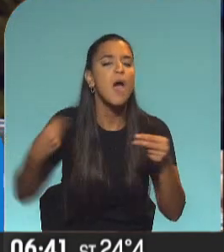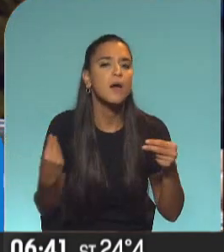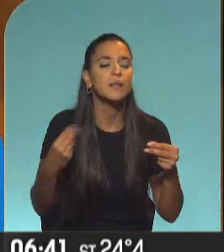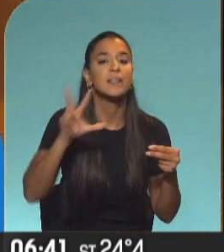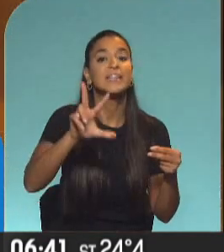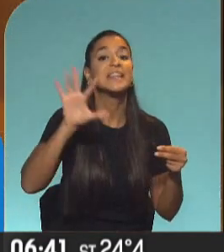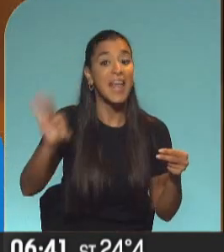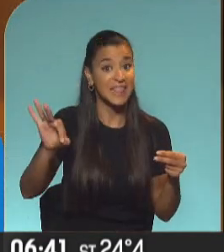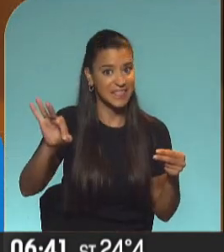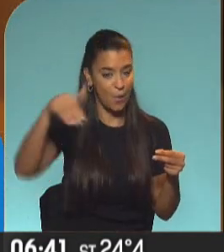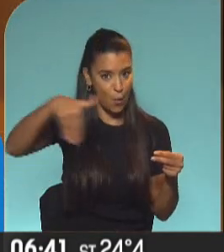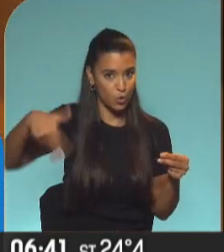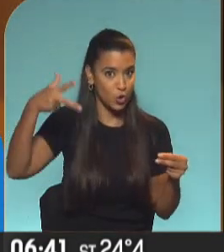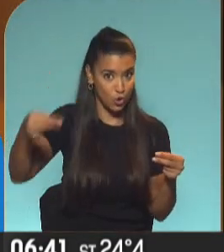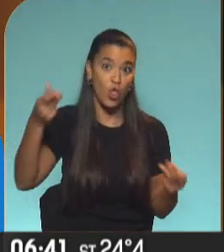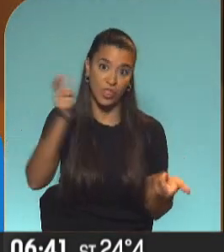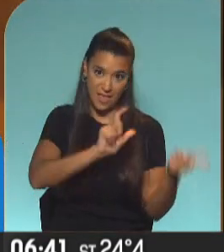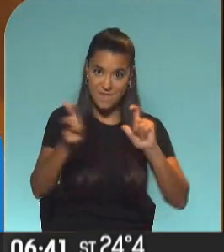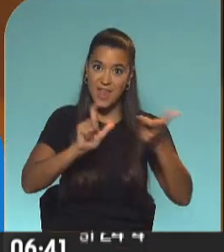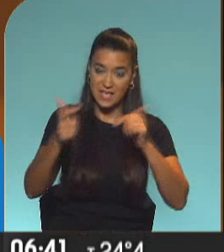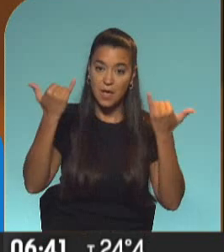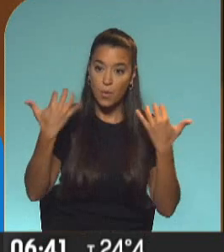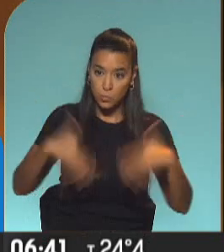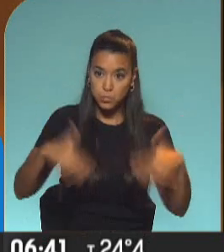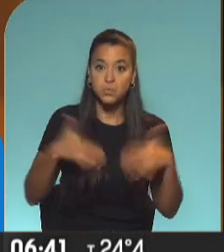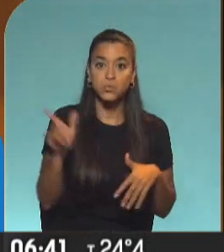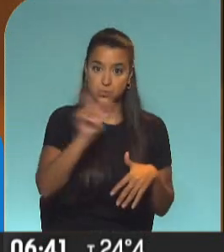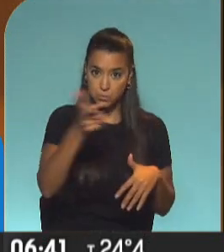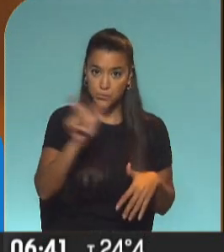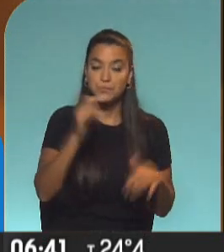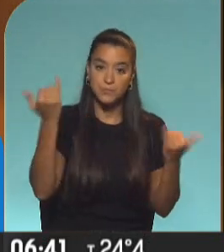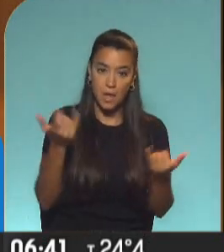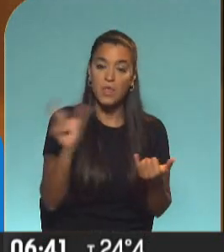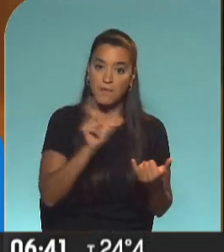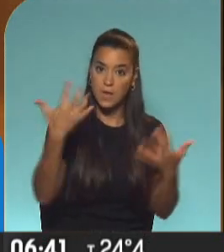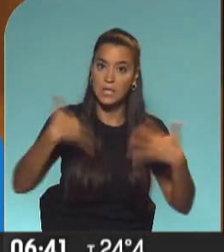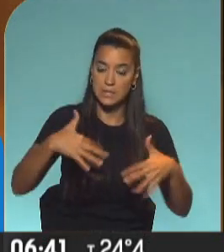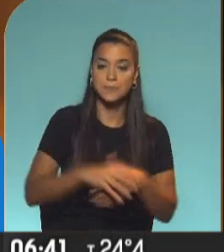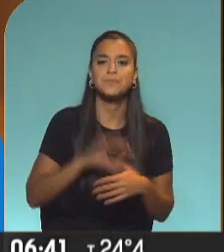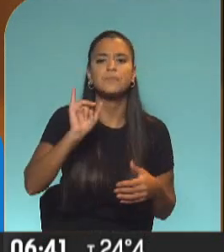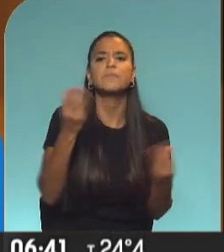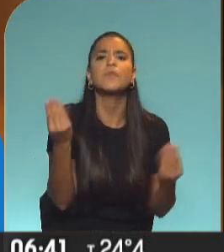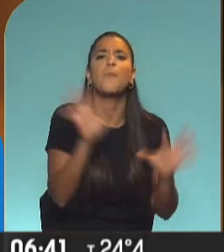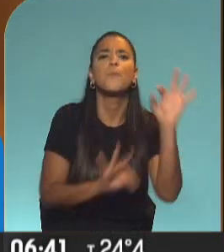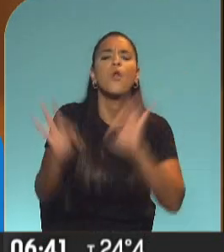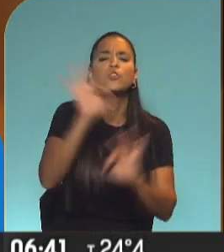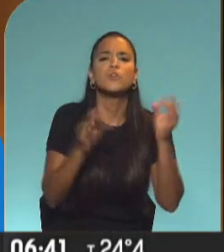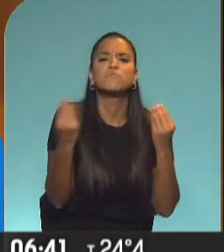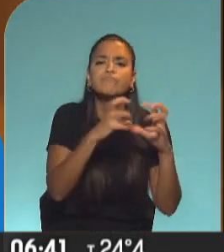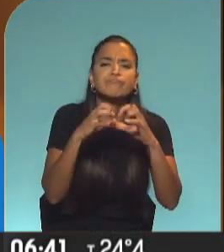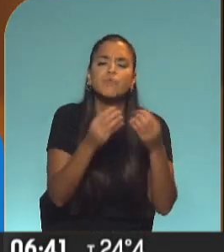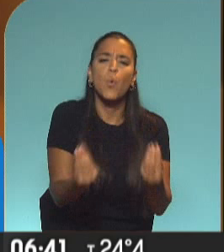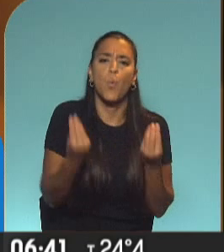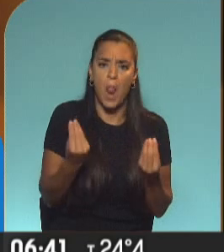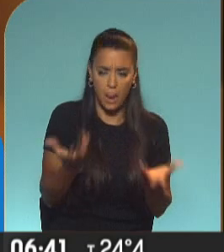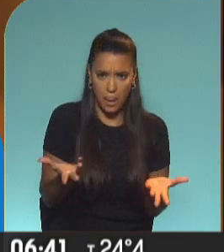ahora es 30. Bueno, 30 votos en rechazo. Es importante, eso es un exactamente, buen dato. Hay una diferencia importante. ¿Y qué proyecto es el que se trata, Pablo? ¿No?